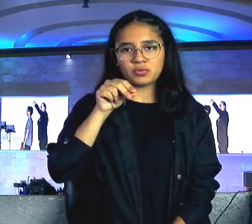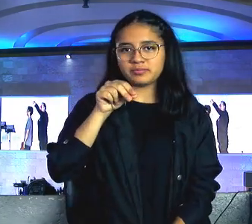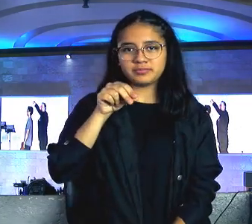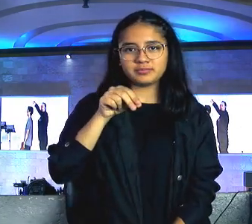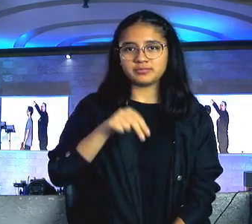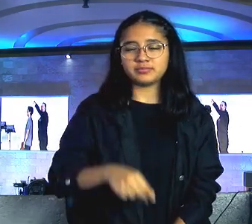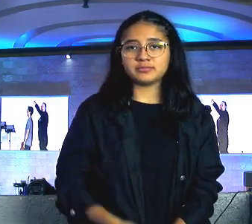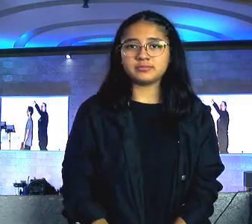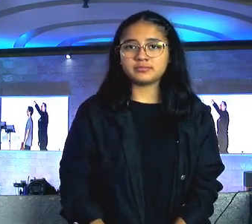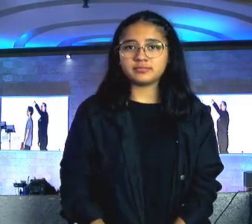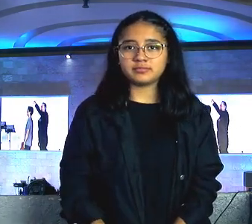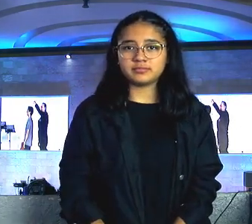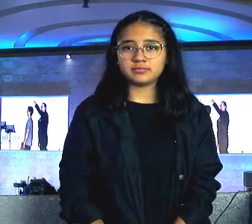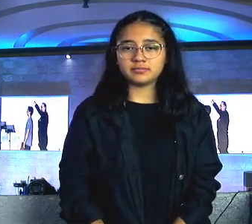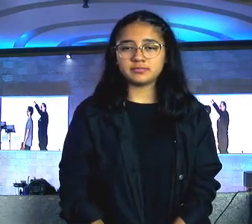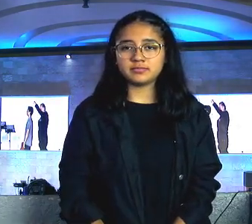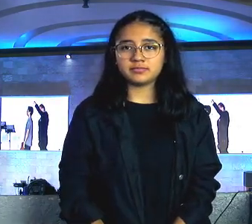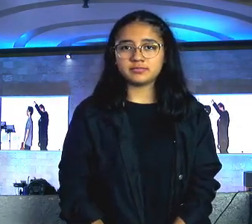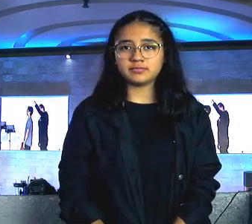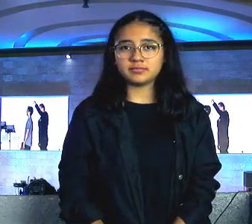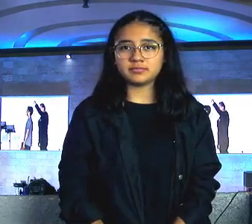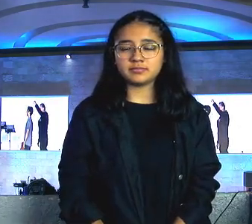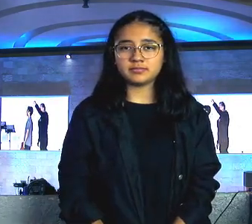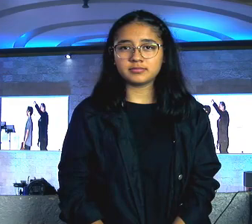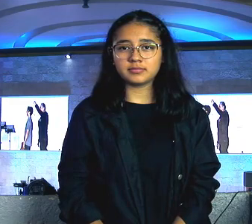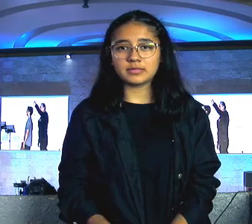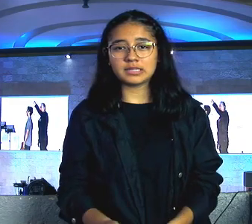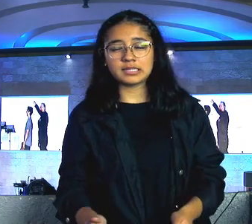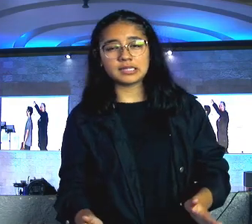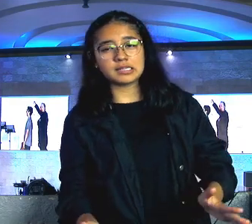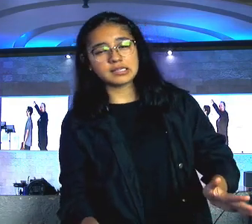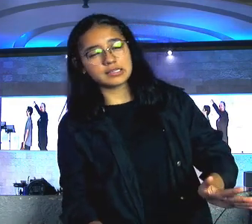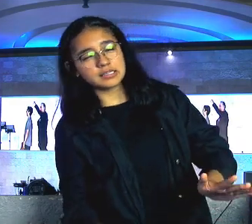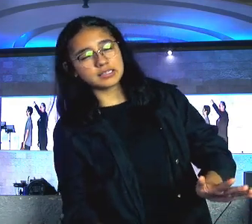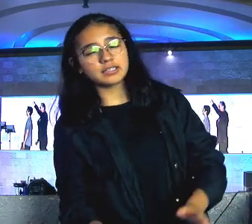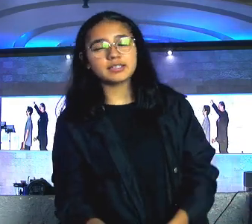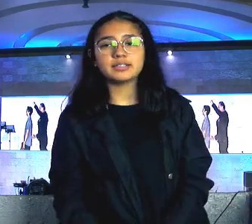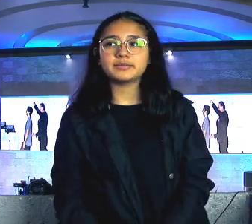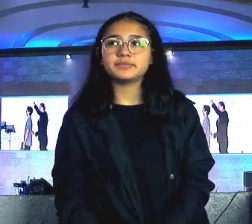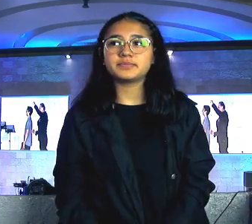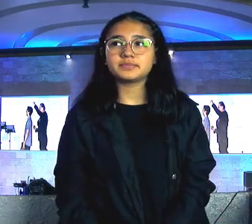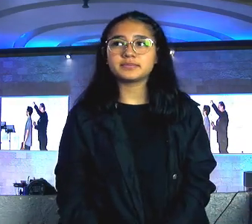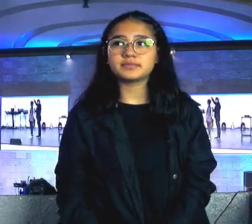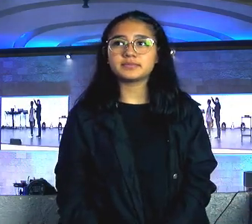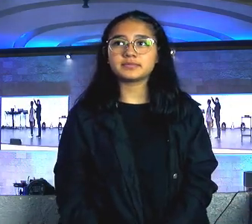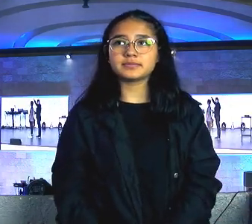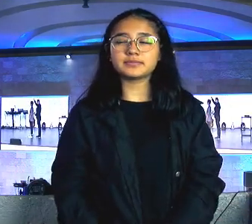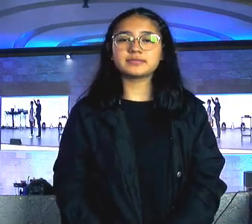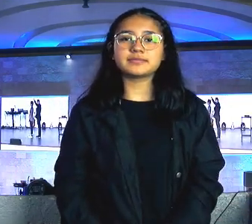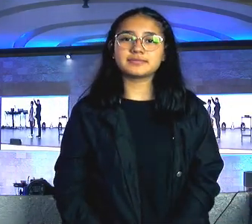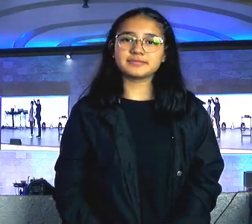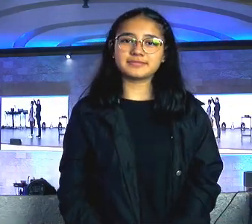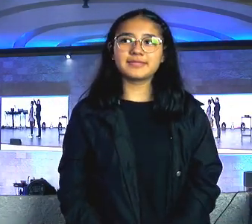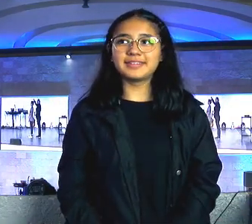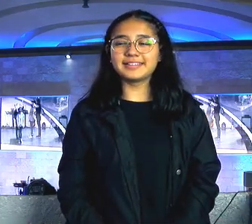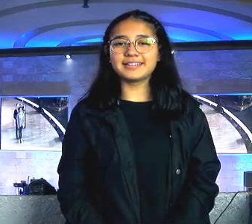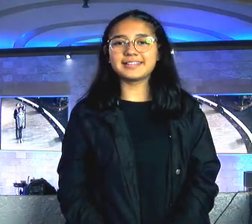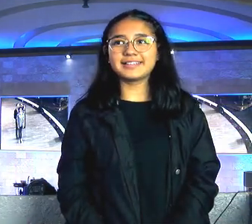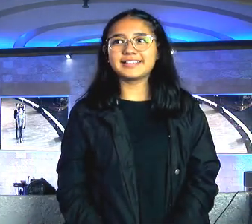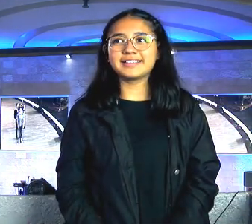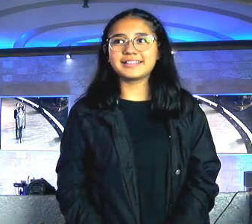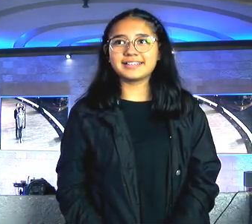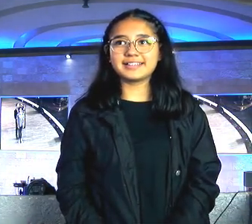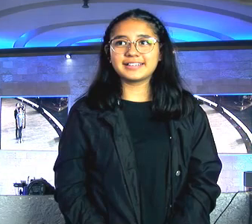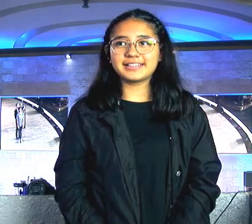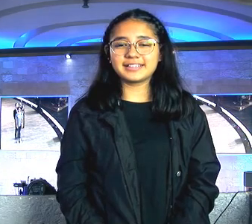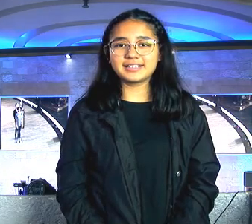No, dicen que no. A ver, a la distancia dicen que como que se inclina esto un poquito. A ver, párate derechito, mi querido Emiliano. Ándale, ahí está